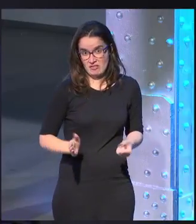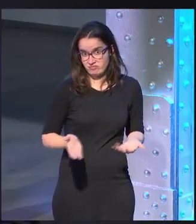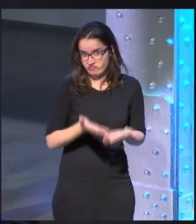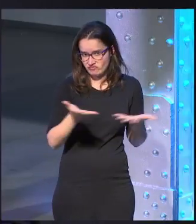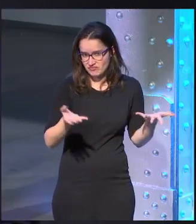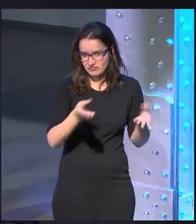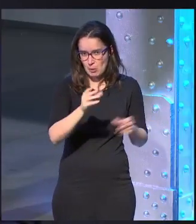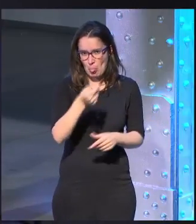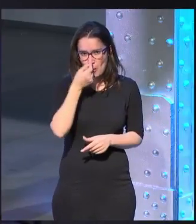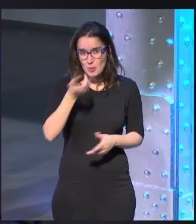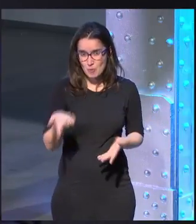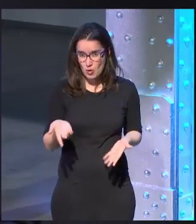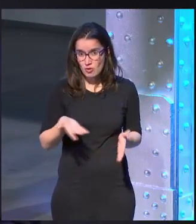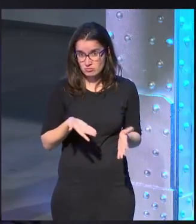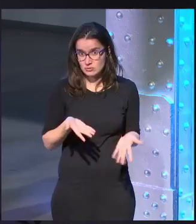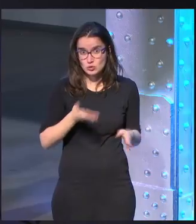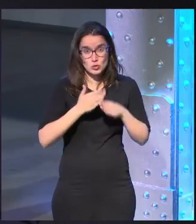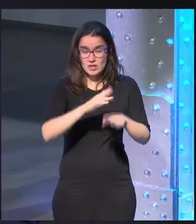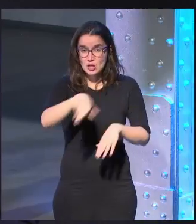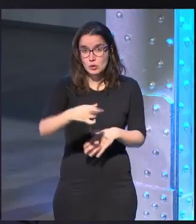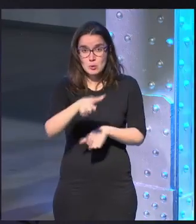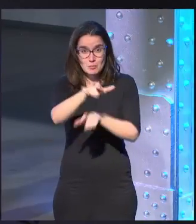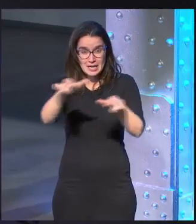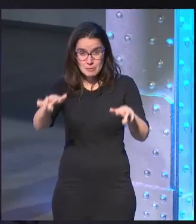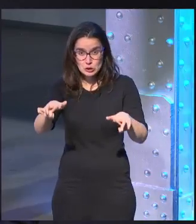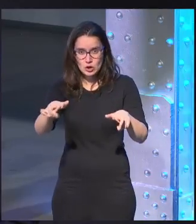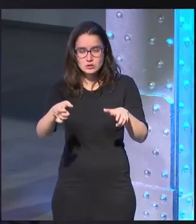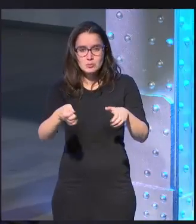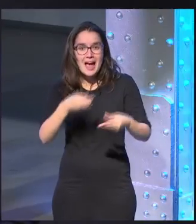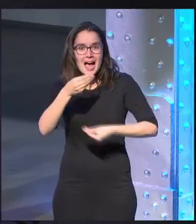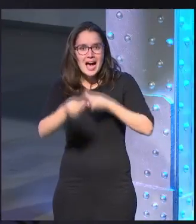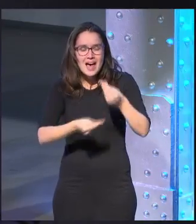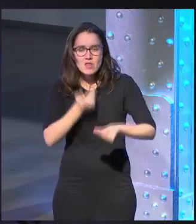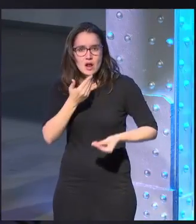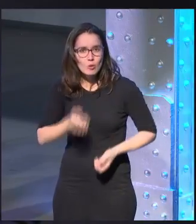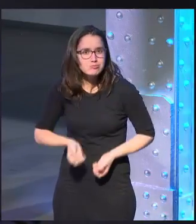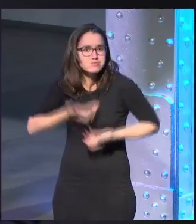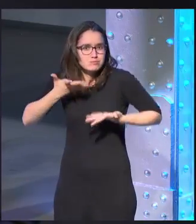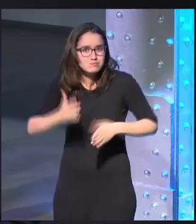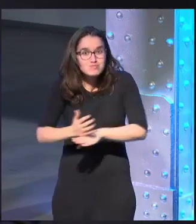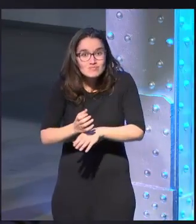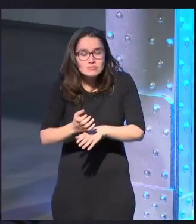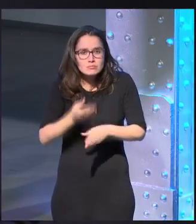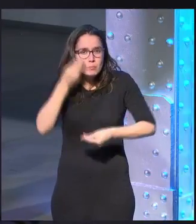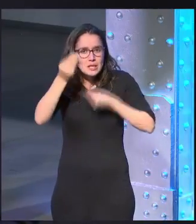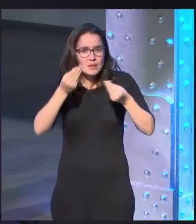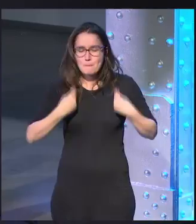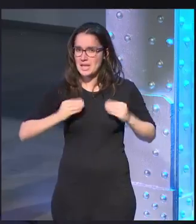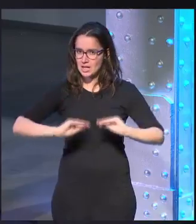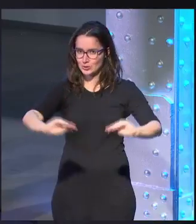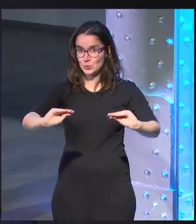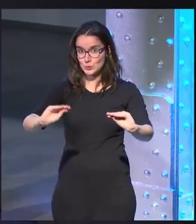no subsistencia. Pero es que para ello hacer algo apasionante es lo que consideran que va a ser su